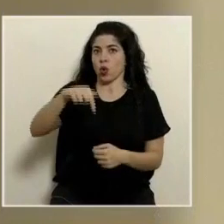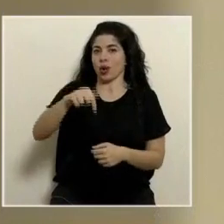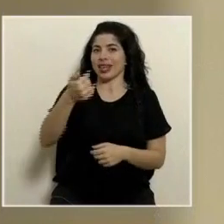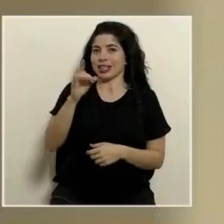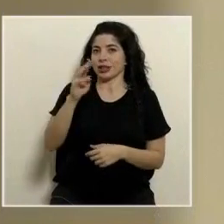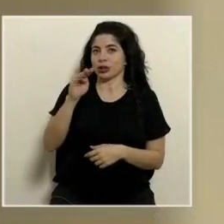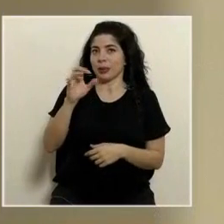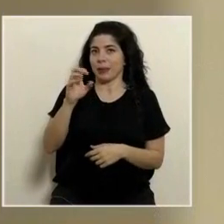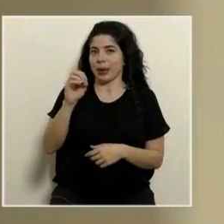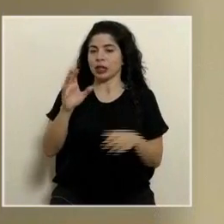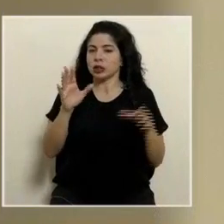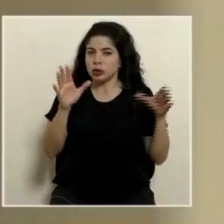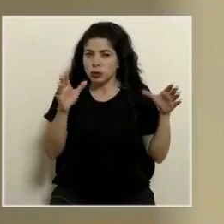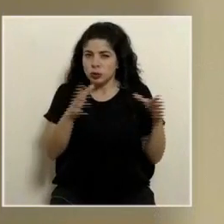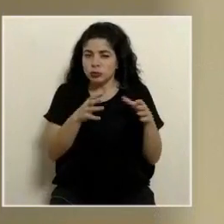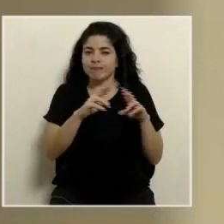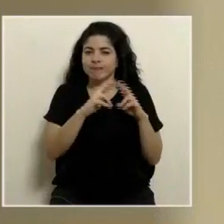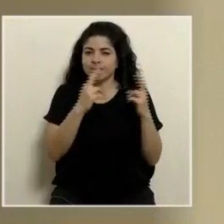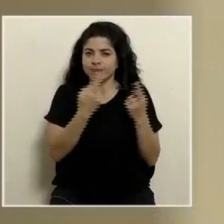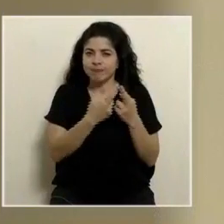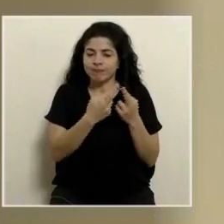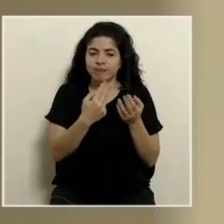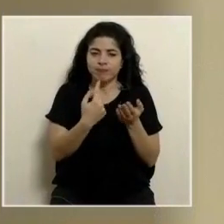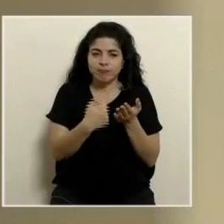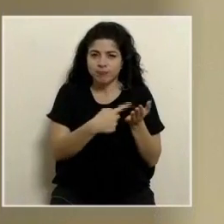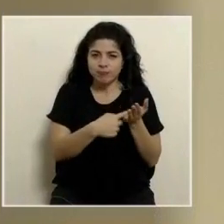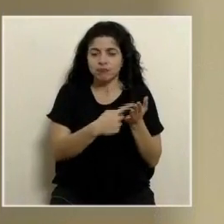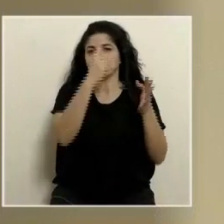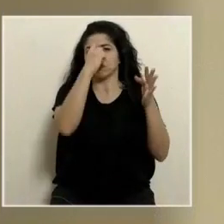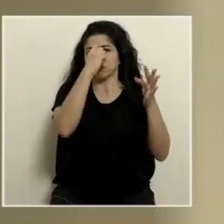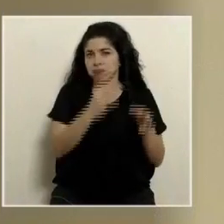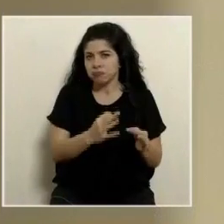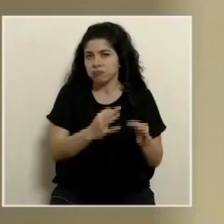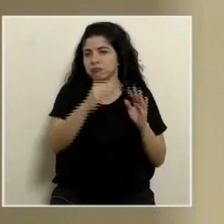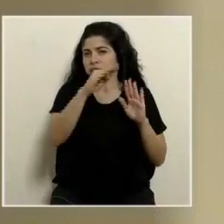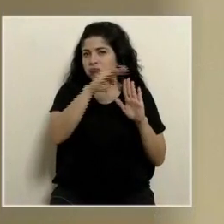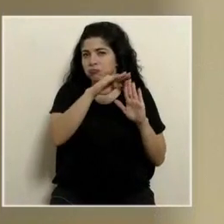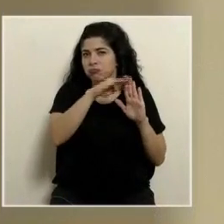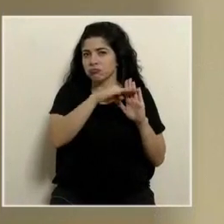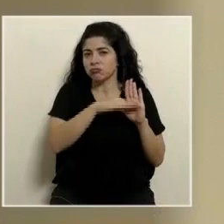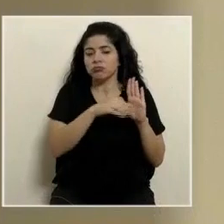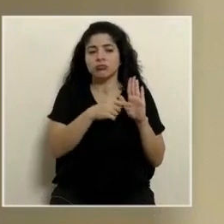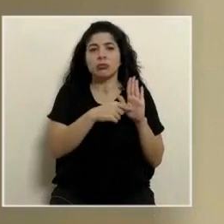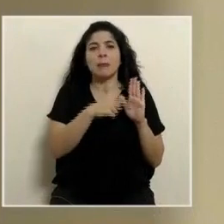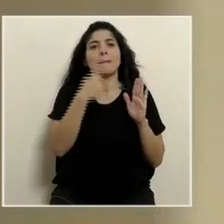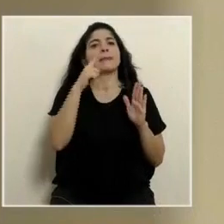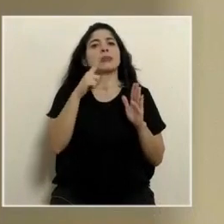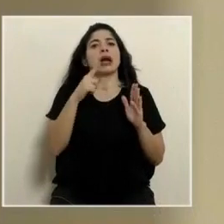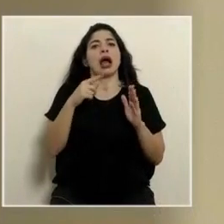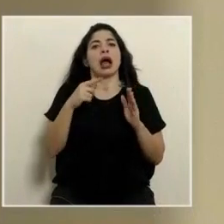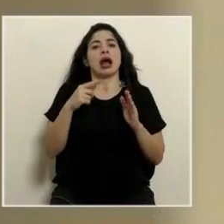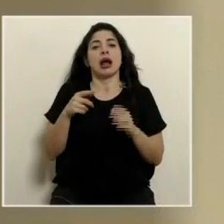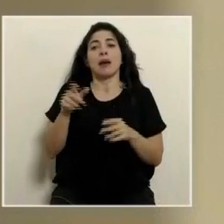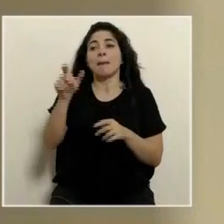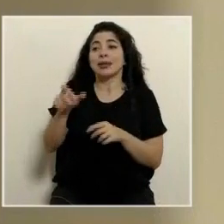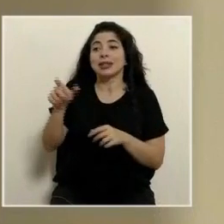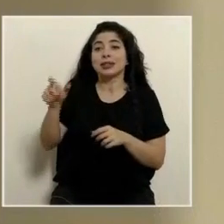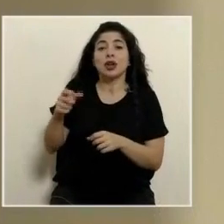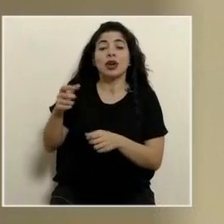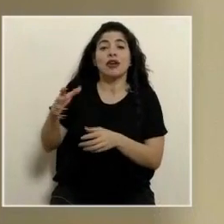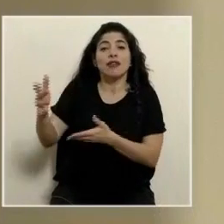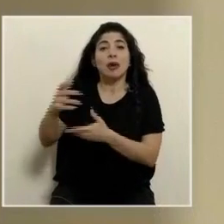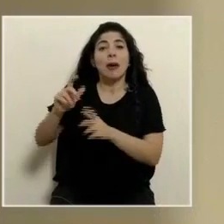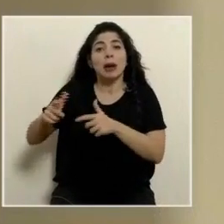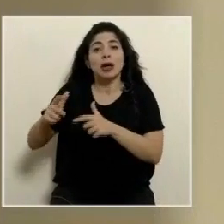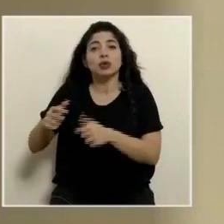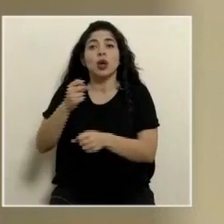mayo, y se tomaron acuerdos para proceder con la vacunación de recolectores de residuos, funcionarios